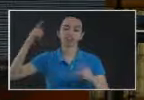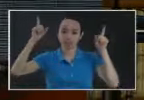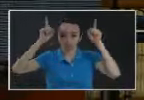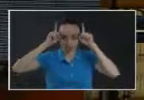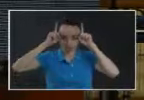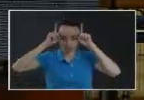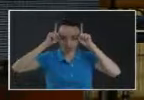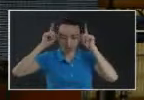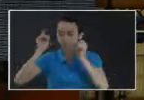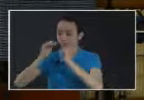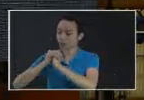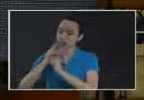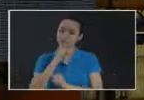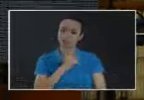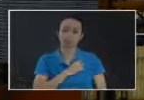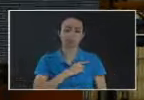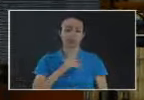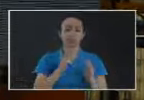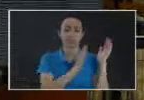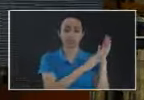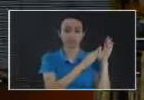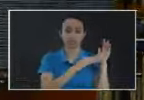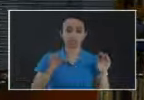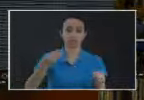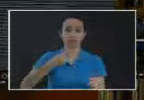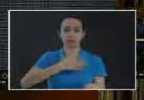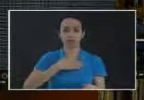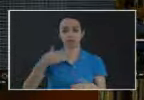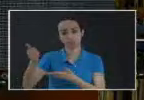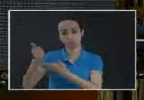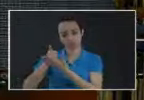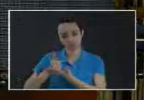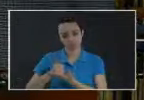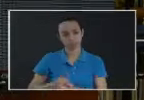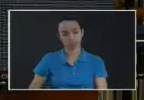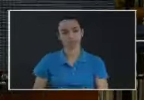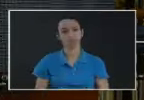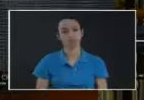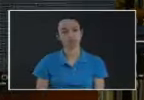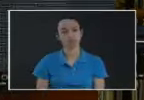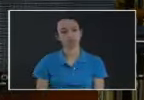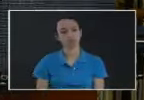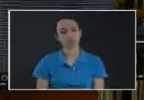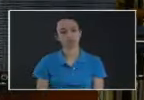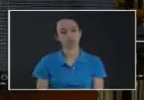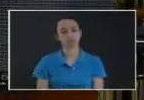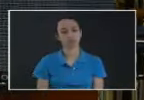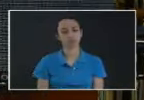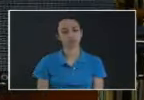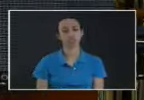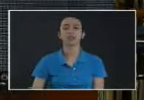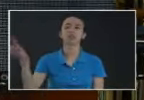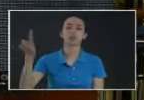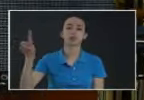Le voy a pedir a los hermanos de la alabanza que me acompañen, porque ¿En